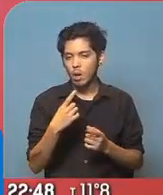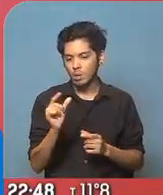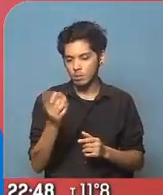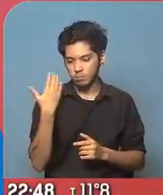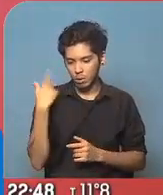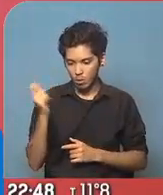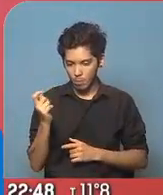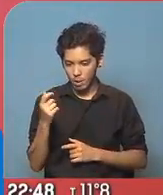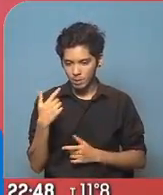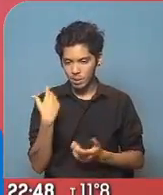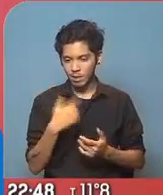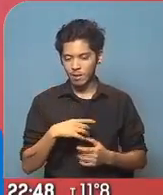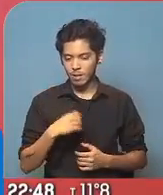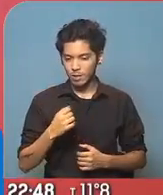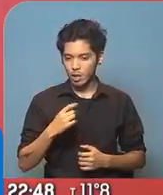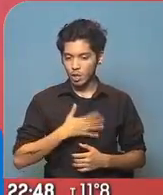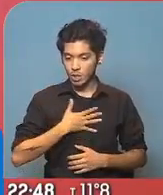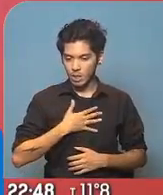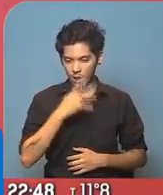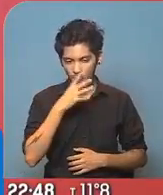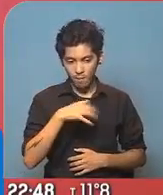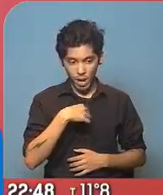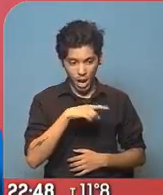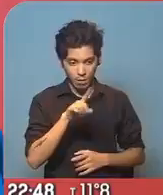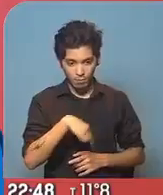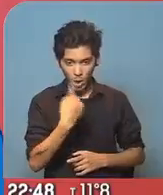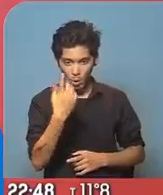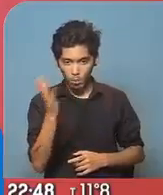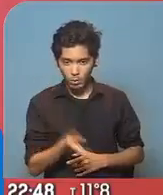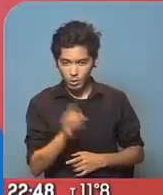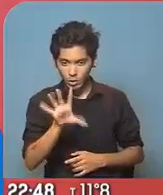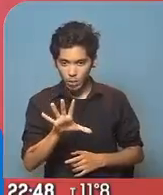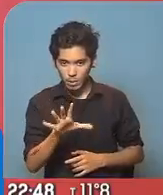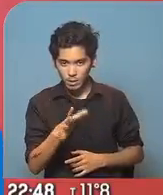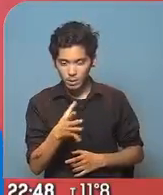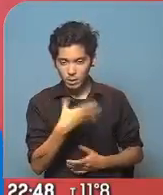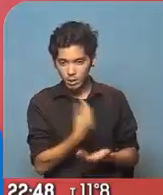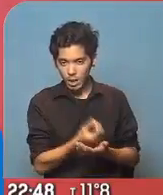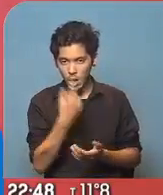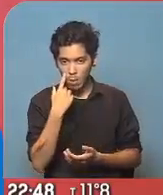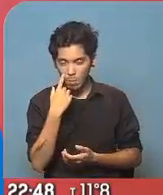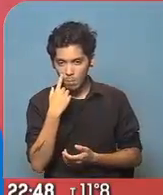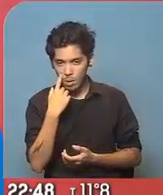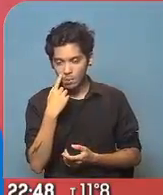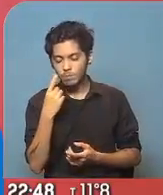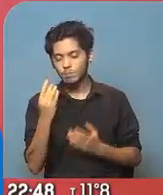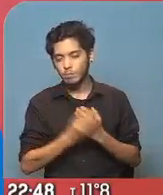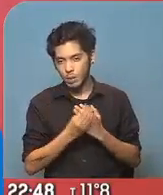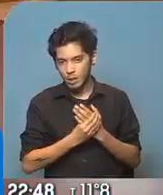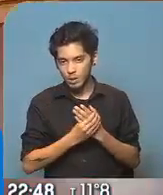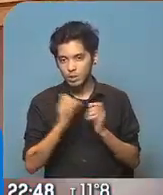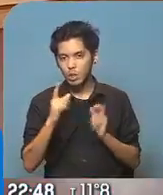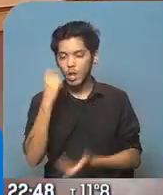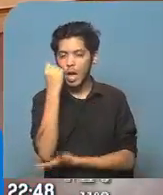meses, hoy está menos con una intención de voto menor al 1%. Meireles, recordemos, el ministro de Hacienda de